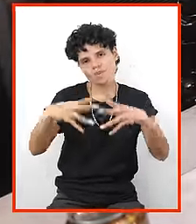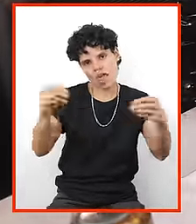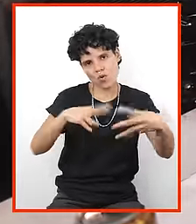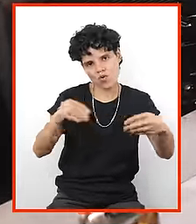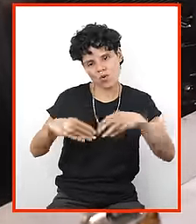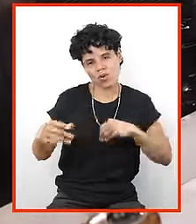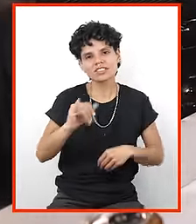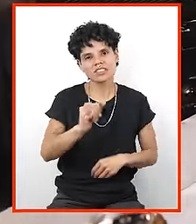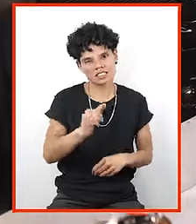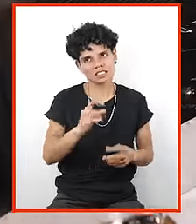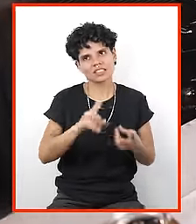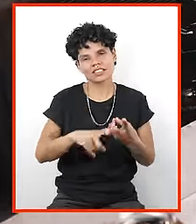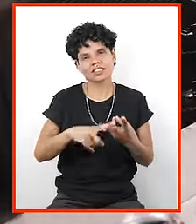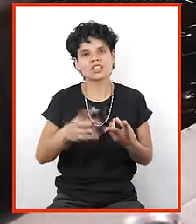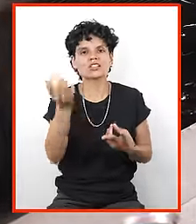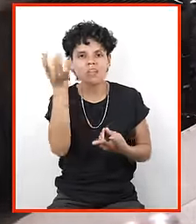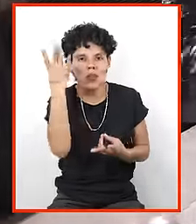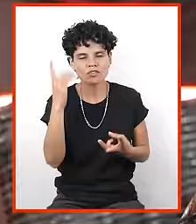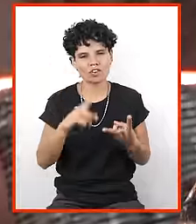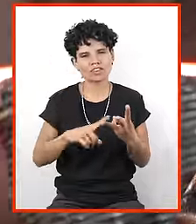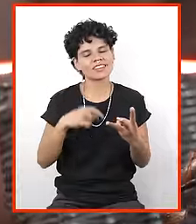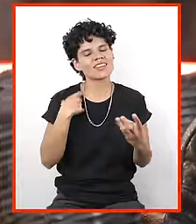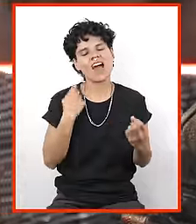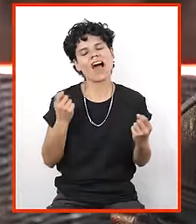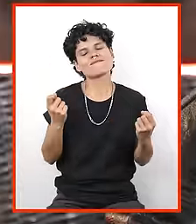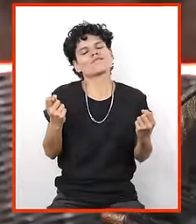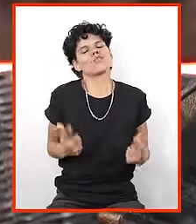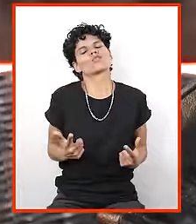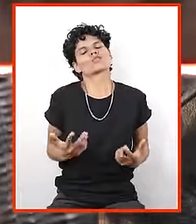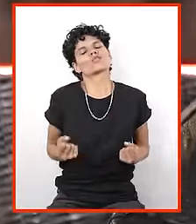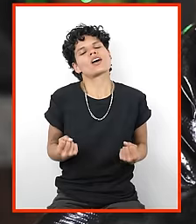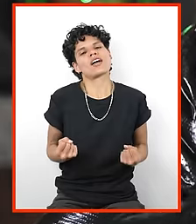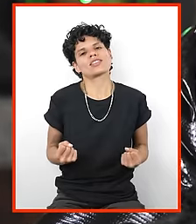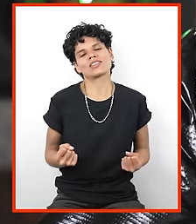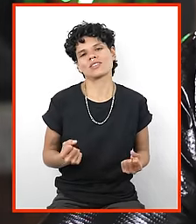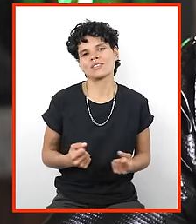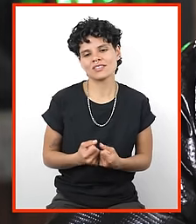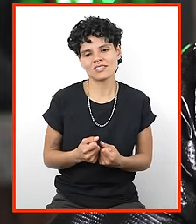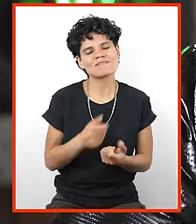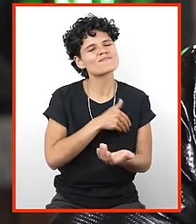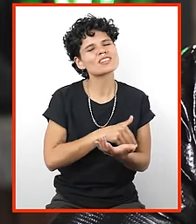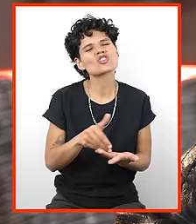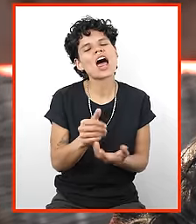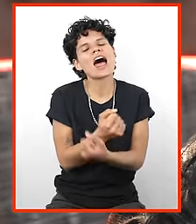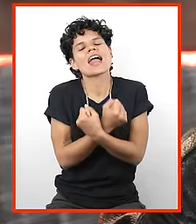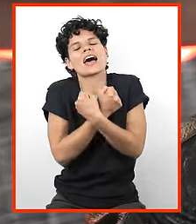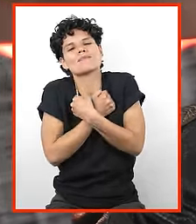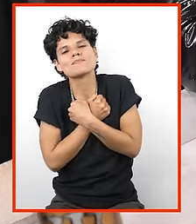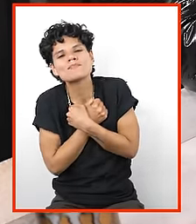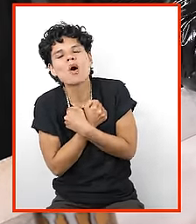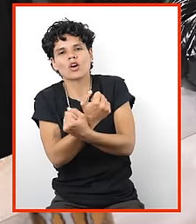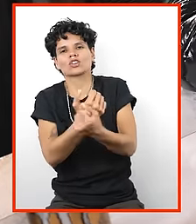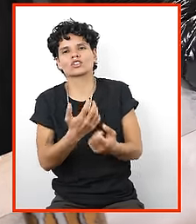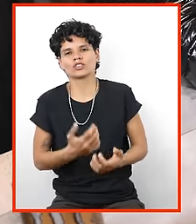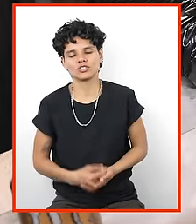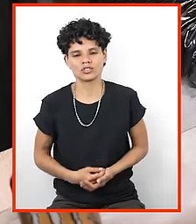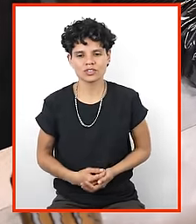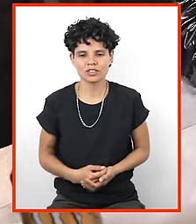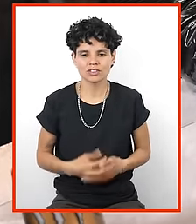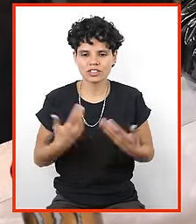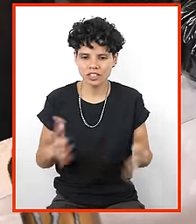y rubio, y el afortunado rubio, de amor, que es lo más importante. Multimillonario de amor. Sí, ya.